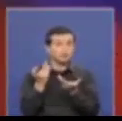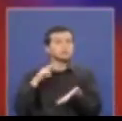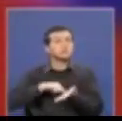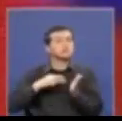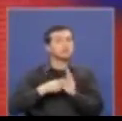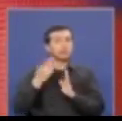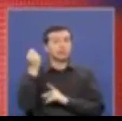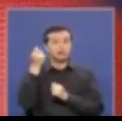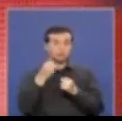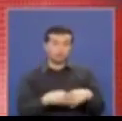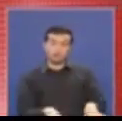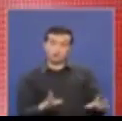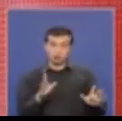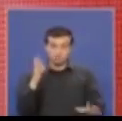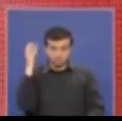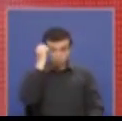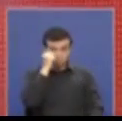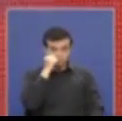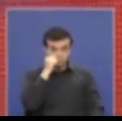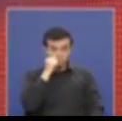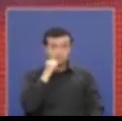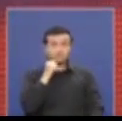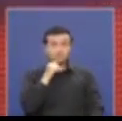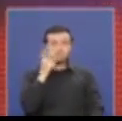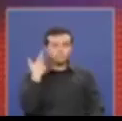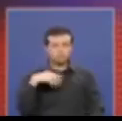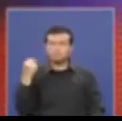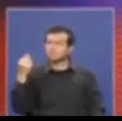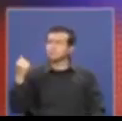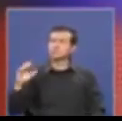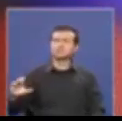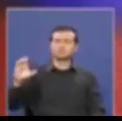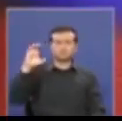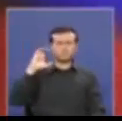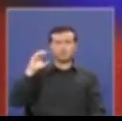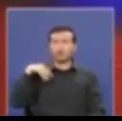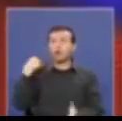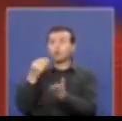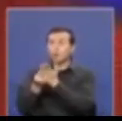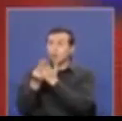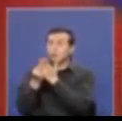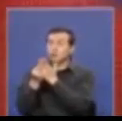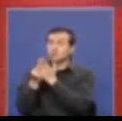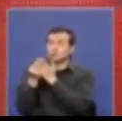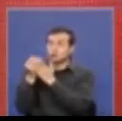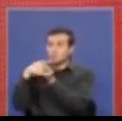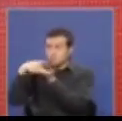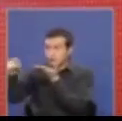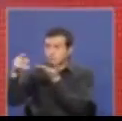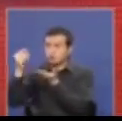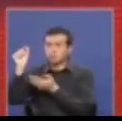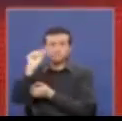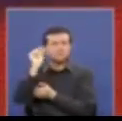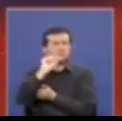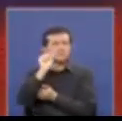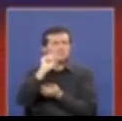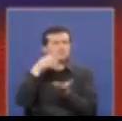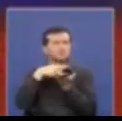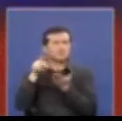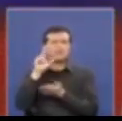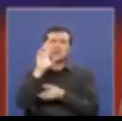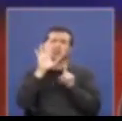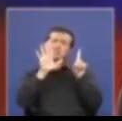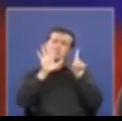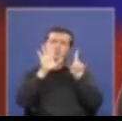eso significa que perdieron la plata. Sí saben que nosotros hemos recuperado más de lo que gastamos en los Drup, porque compramos esos Drup tan baratos, a 6,